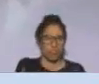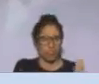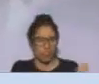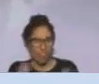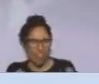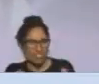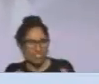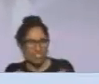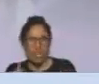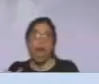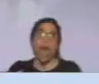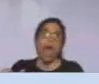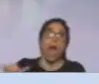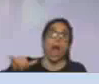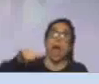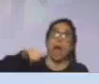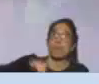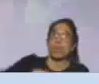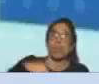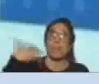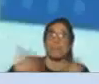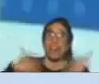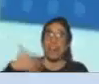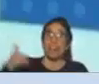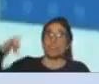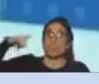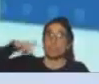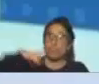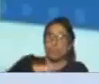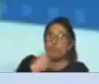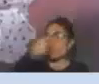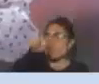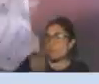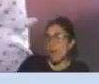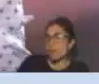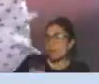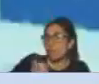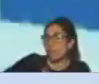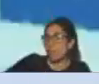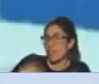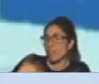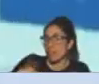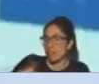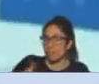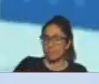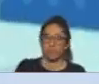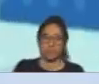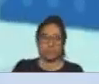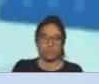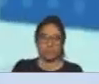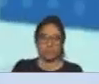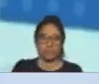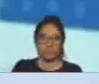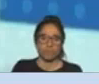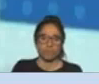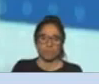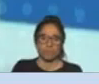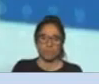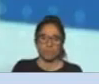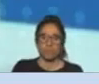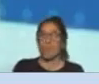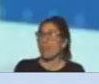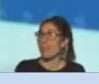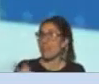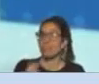hacer un aterrizaje de emergencia por una diarrea explosiva de riesgo biológico. La cuestión es que ayer Google lanzó